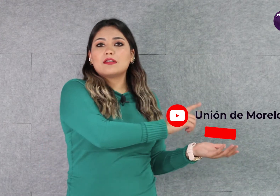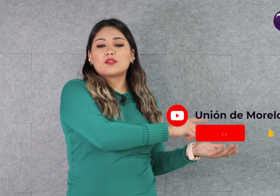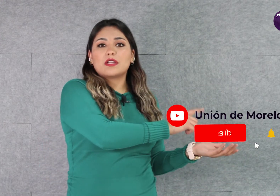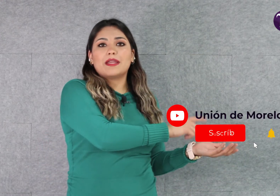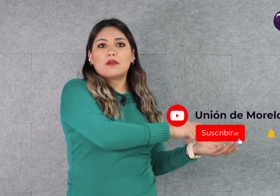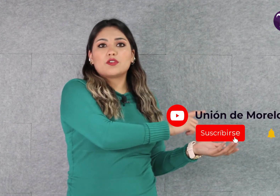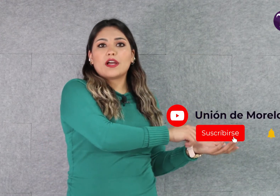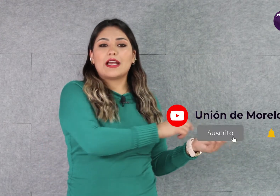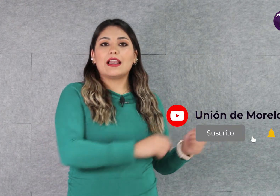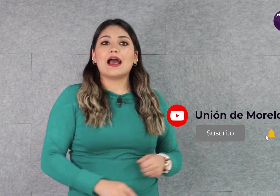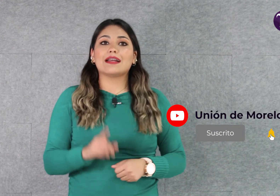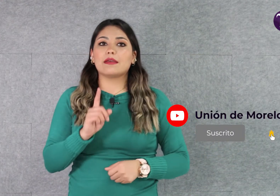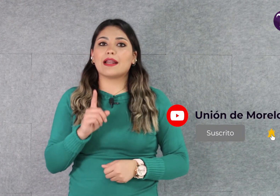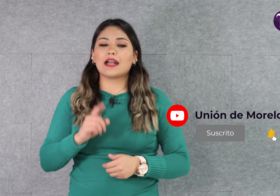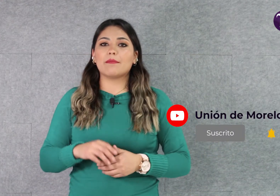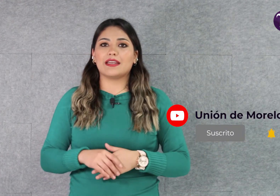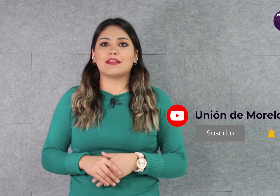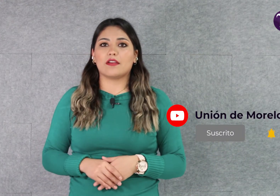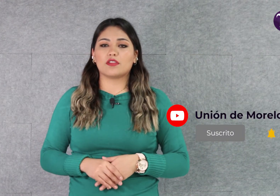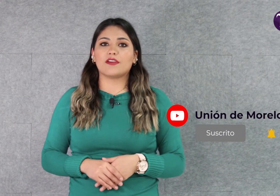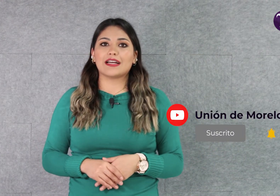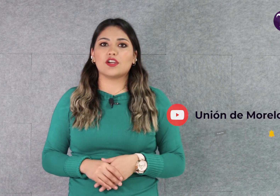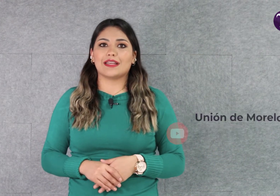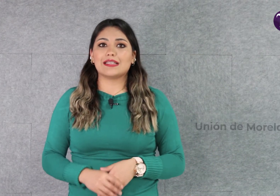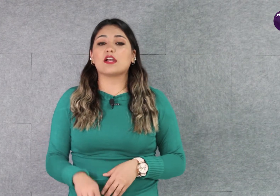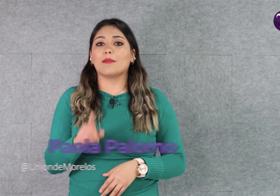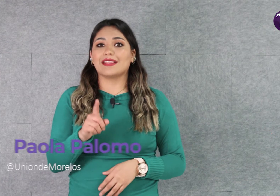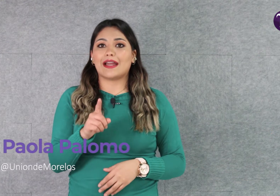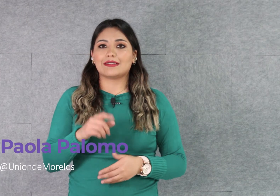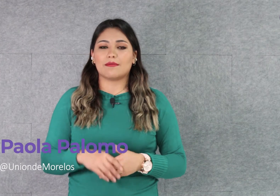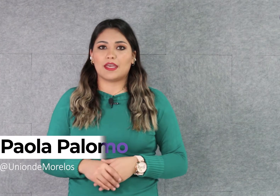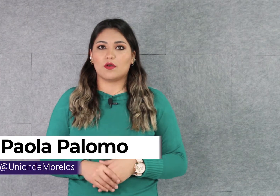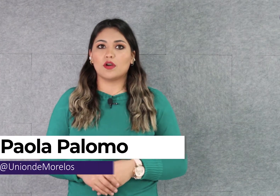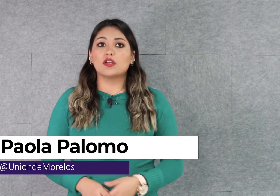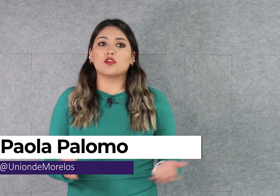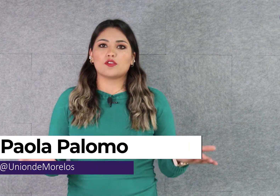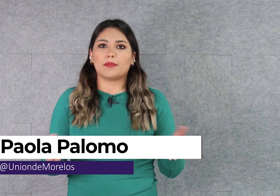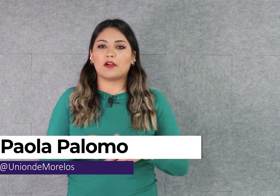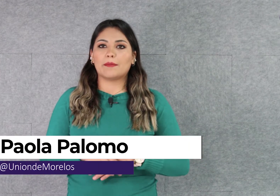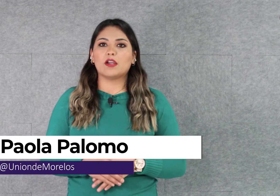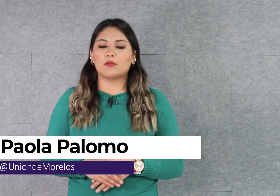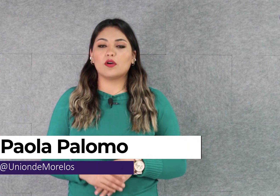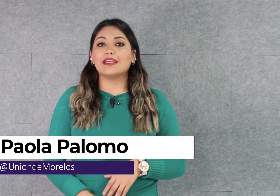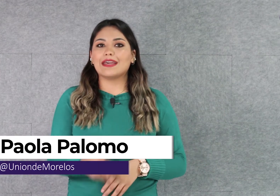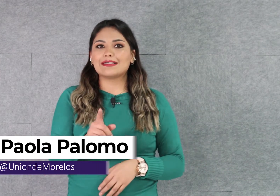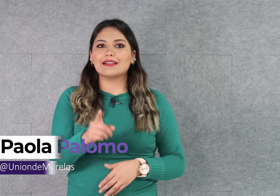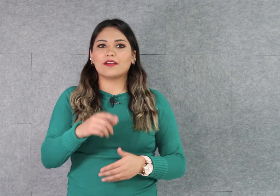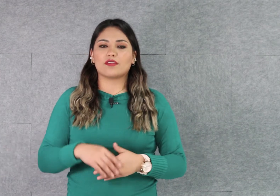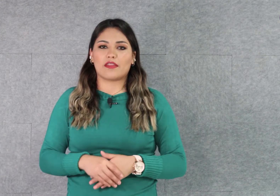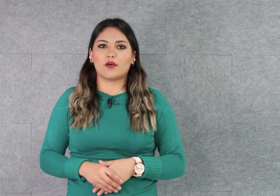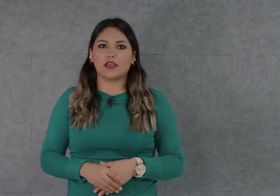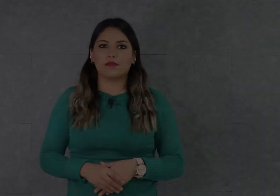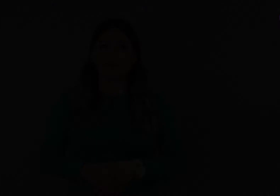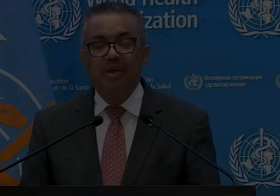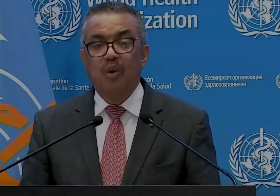olviden de suscribir a nuestro canal activar la campanita de notificaciones y comentar este vídeo yo soy paola palomo y esta es la